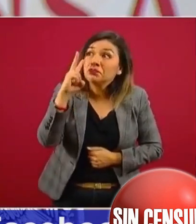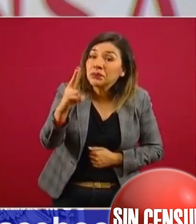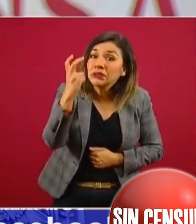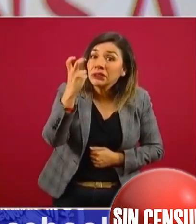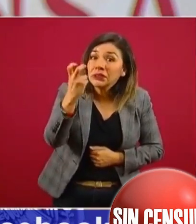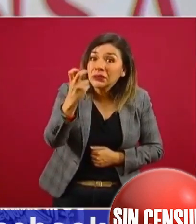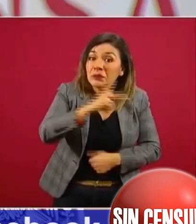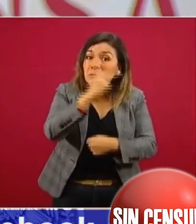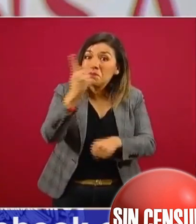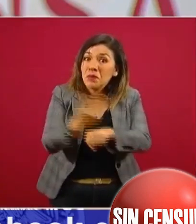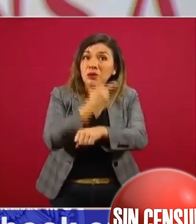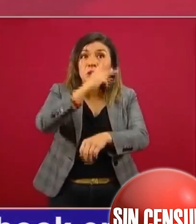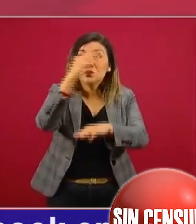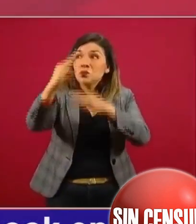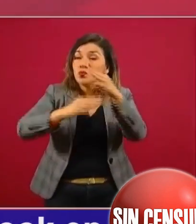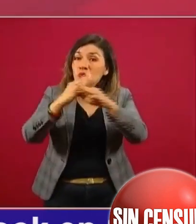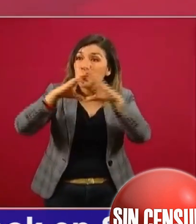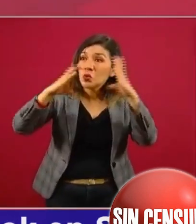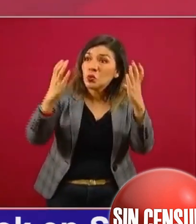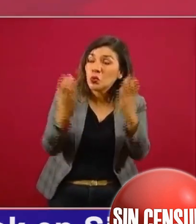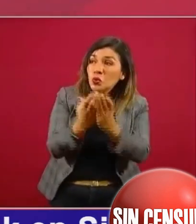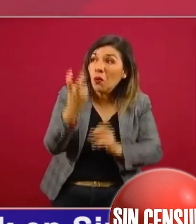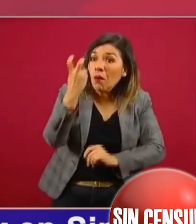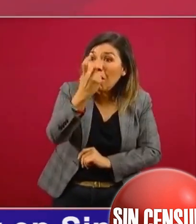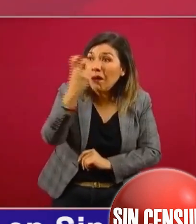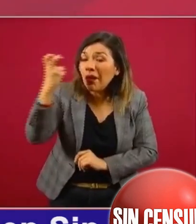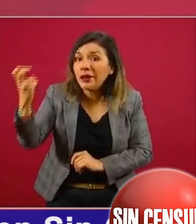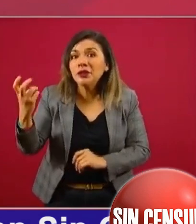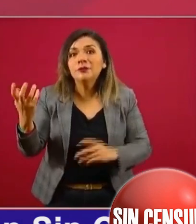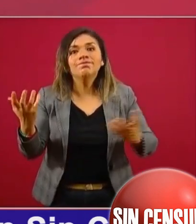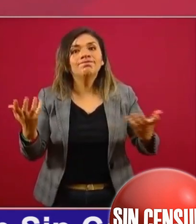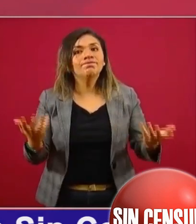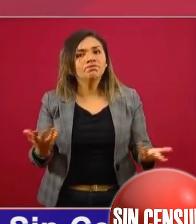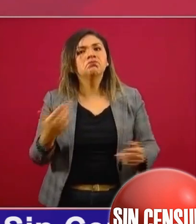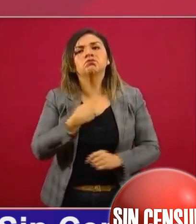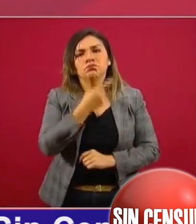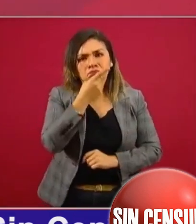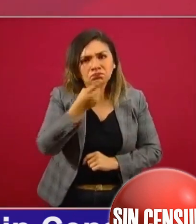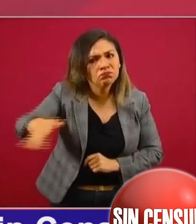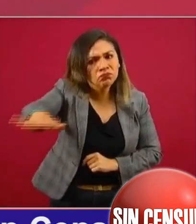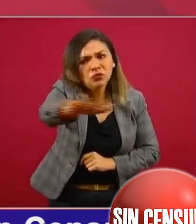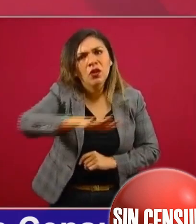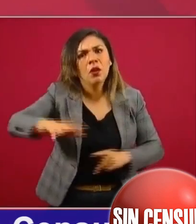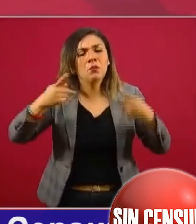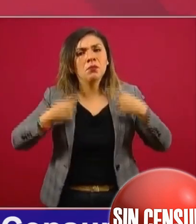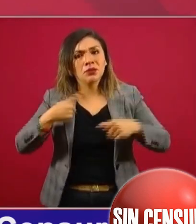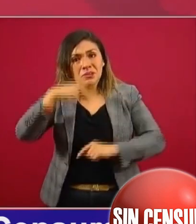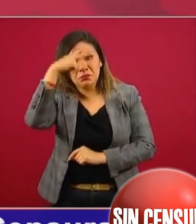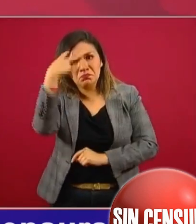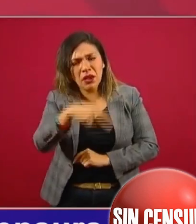panorama así, ¿qué le digo a los mexicanos,